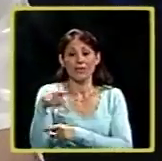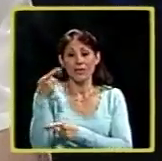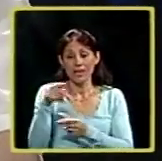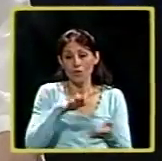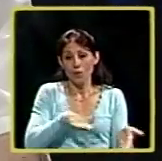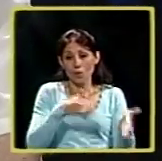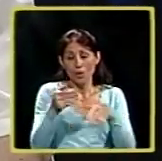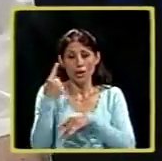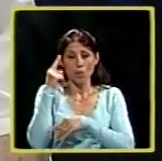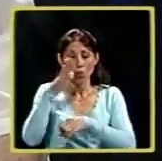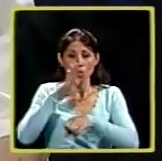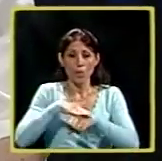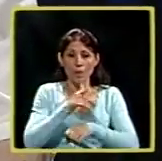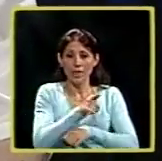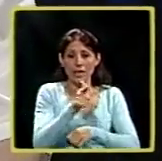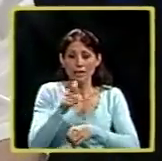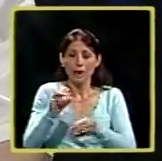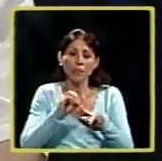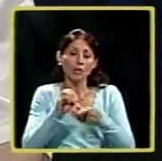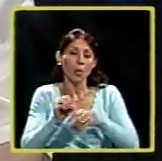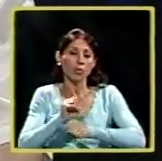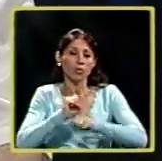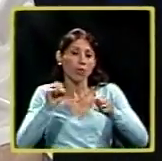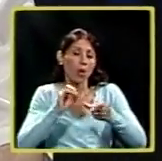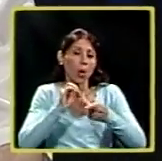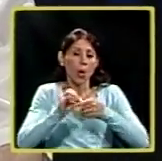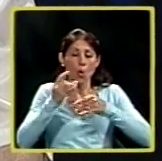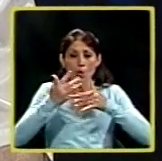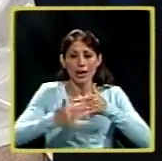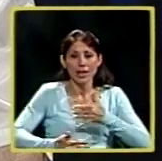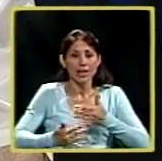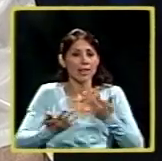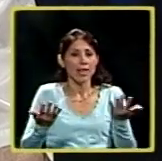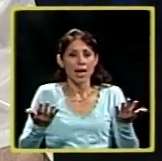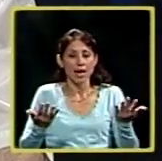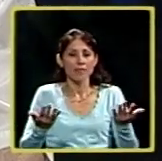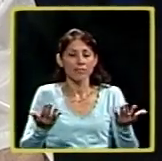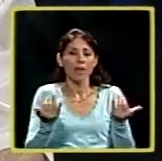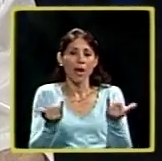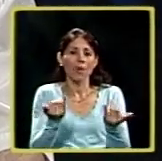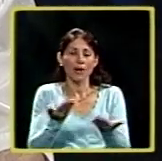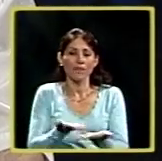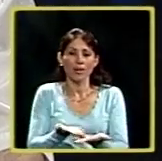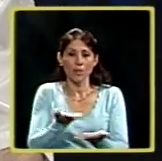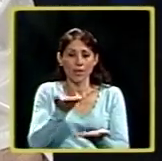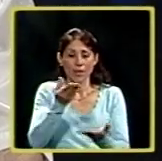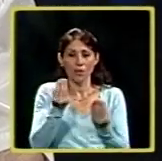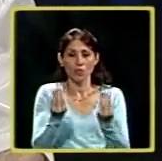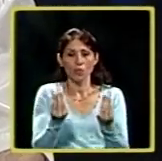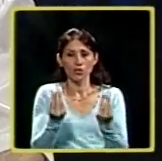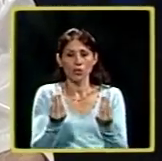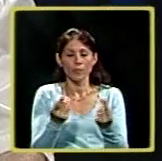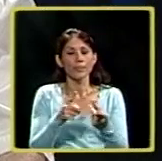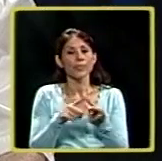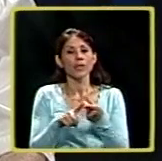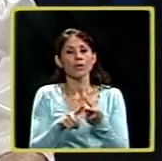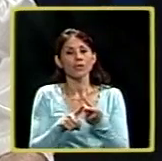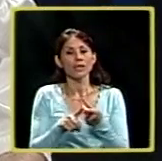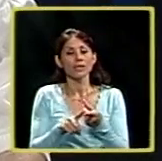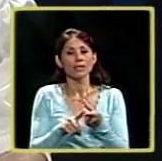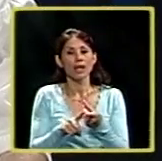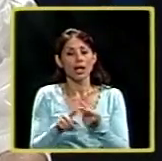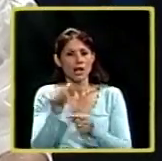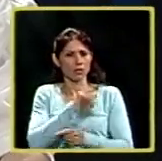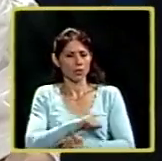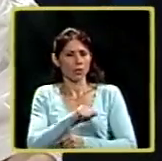de una explosión o de una herida a consecuencia de la explosión había aumentado mucho. Y entonces los estados